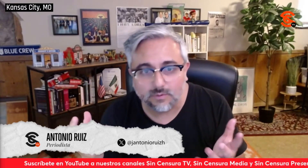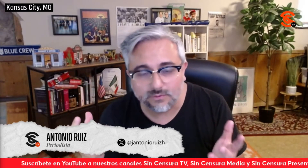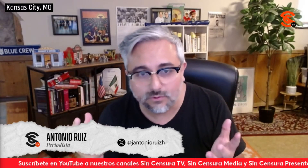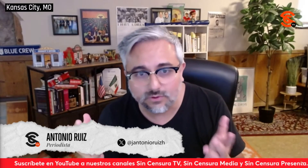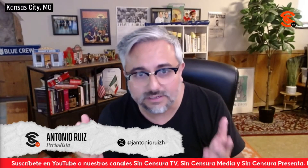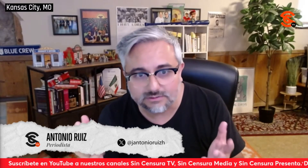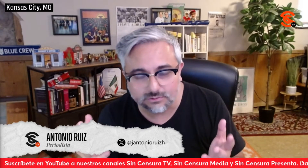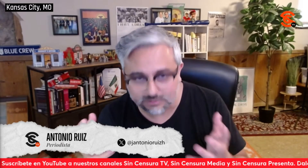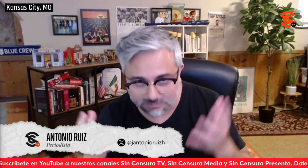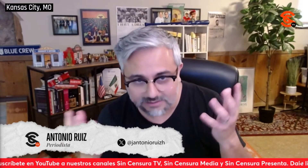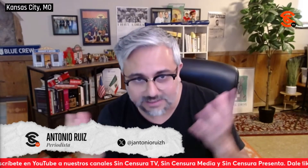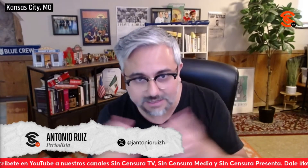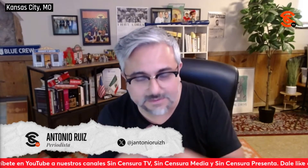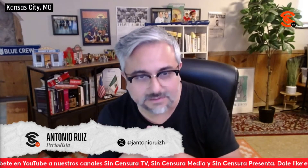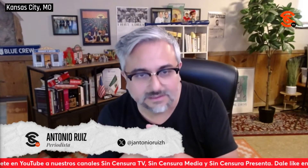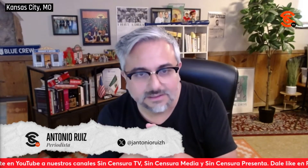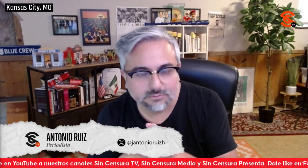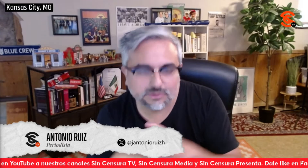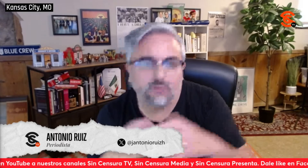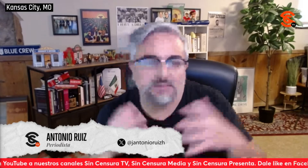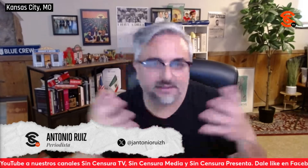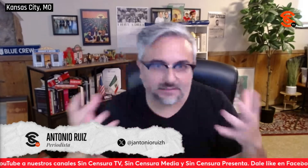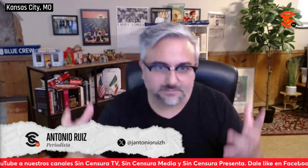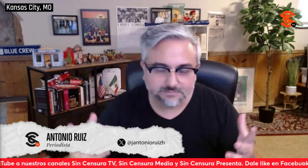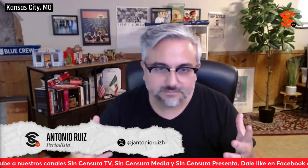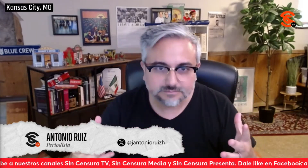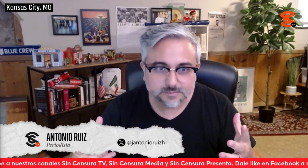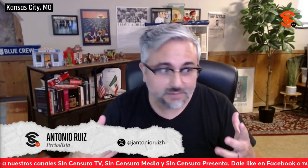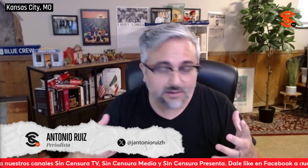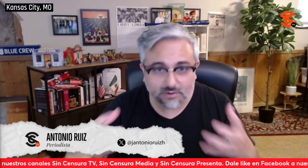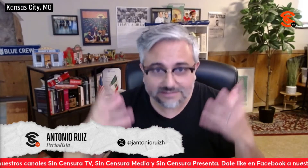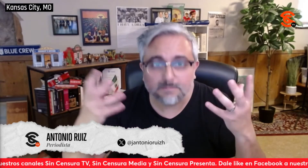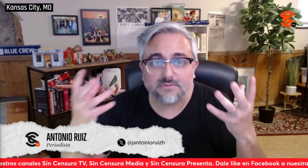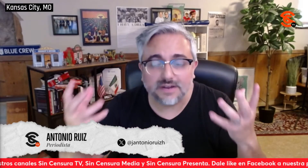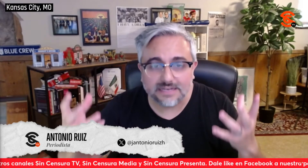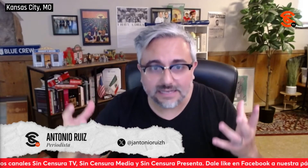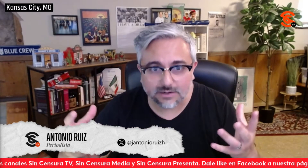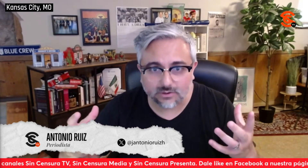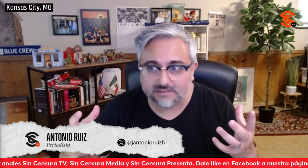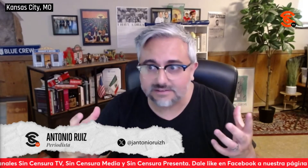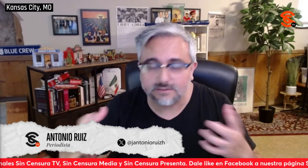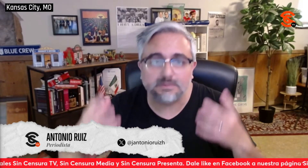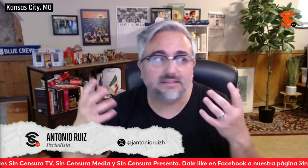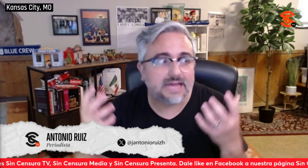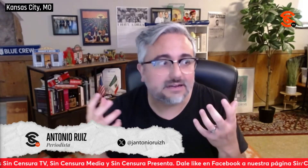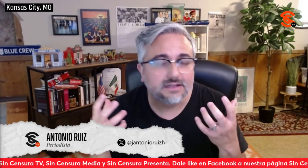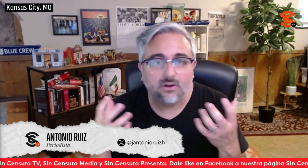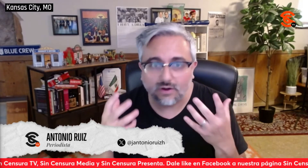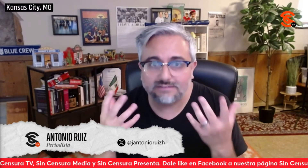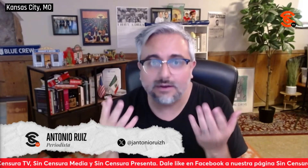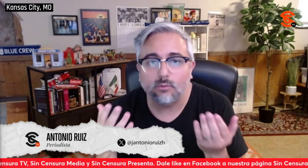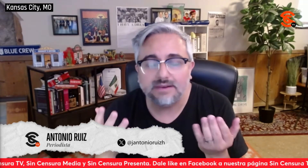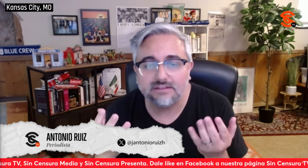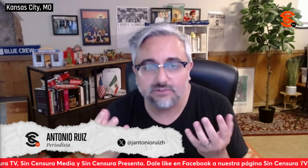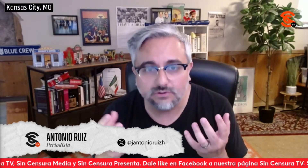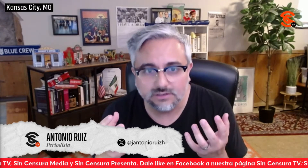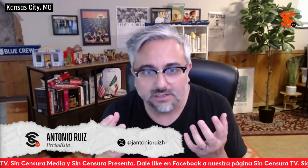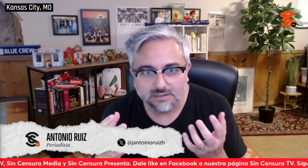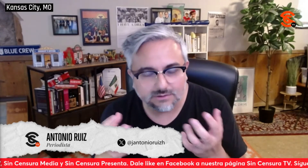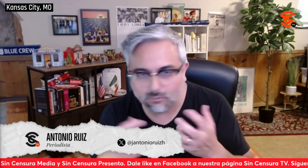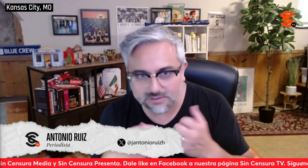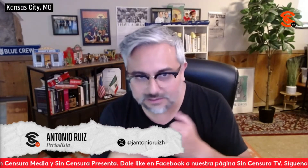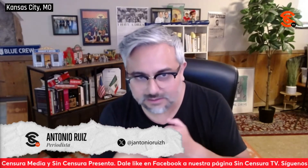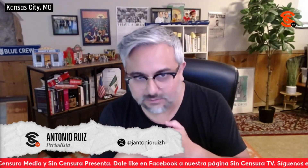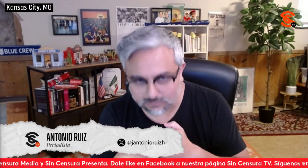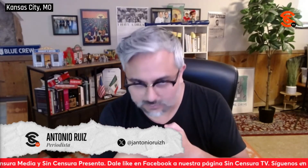un encuentro con Cristo, se plantea en la Biblia, se convierte con esa epifanía, con ese despertar, con esa iluminación,